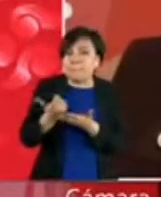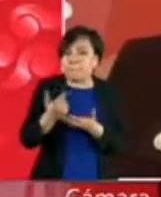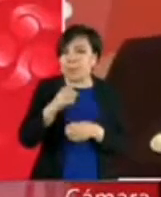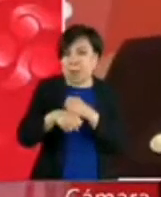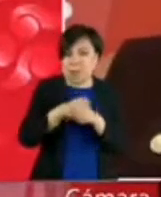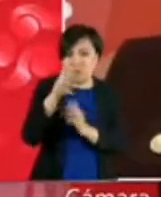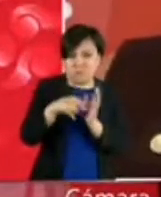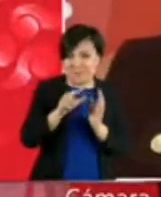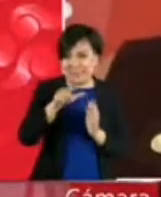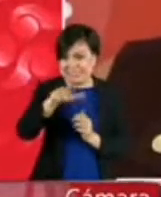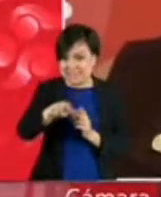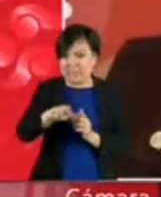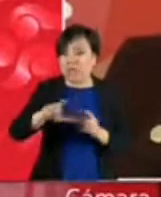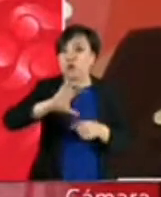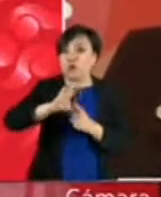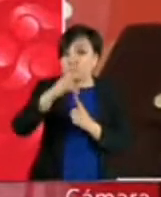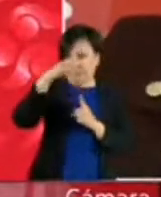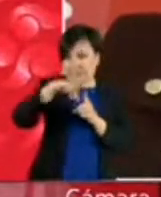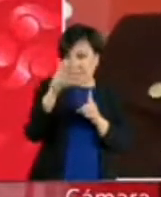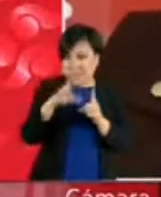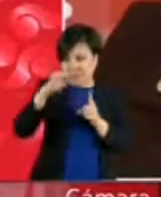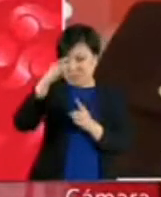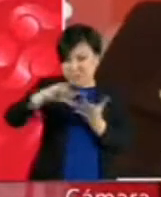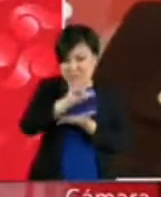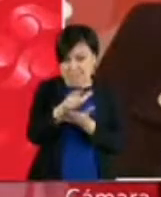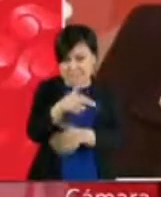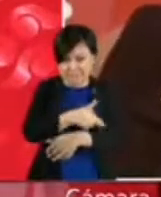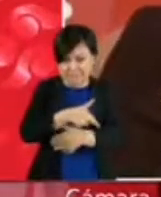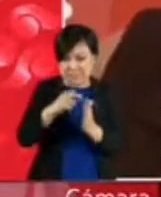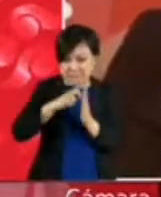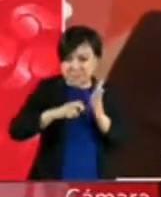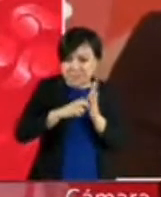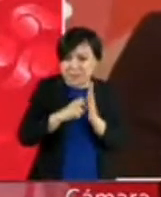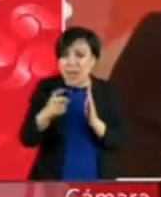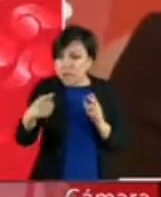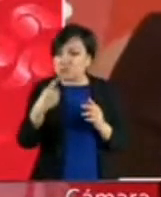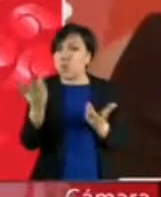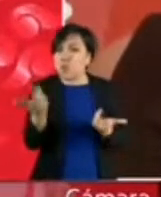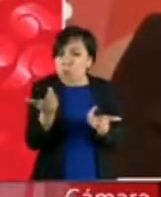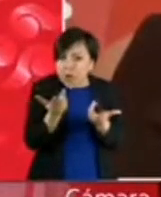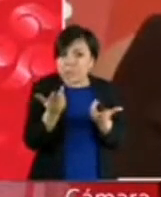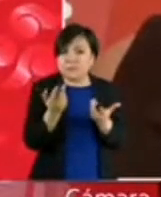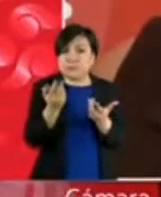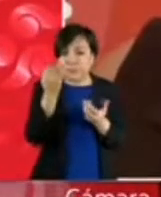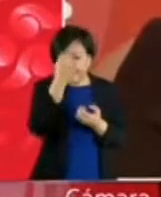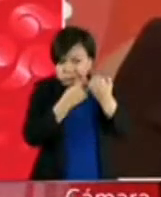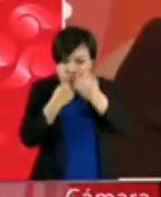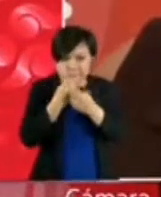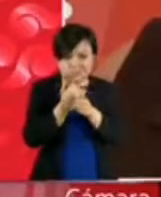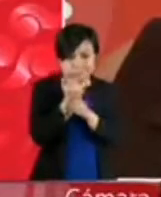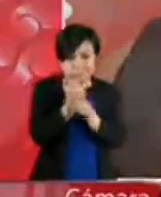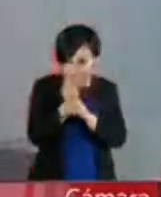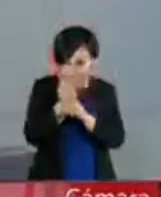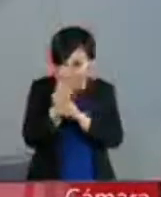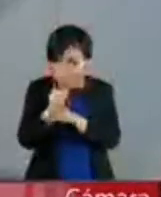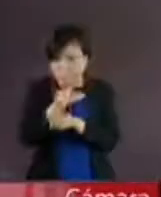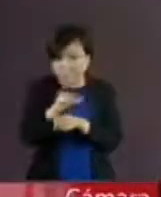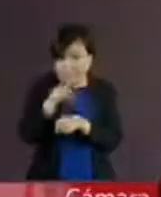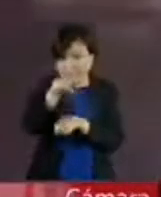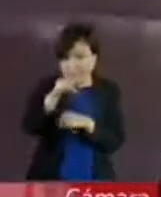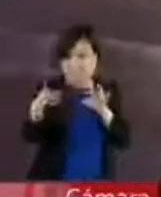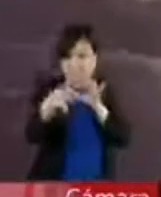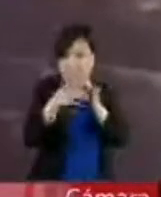en el año 2017, la Comisión Nacional de Mejora Regulatoria llevó a cabo un ejercicio con dependencias